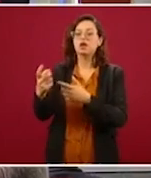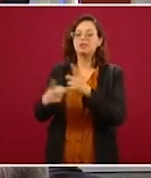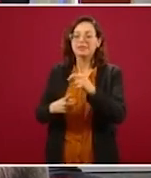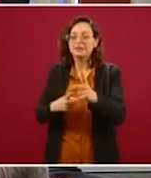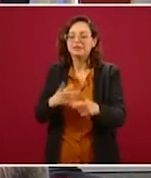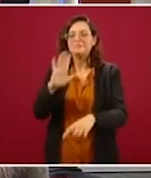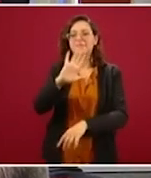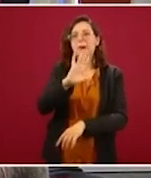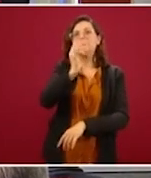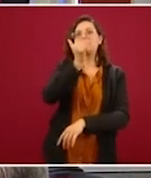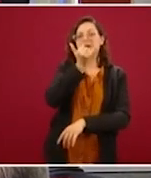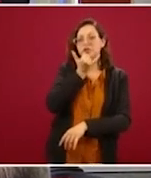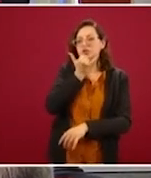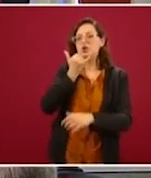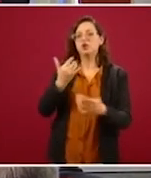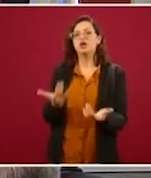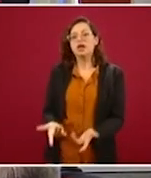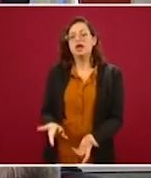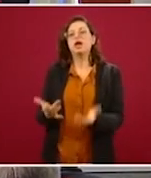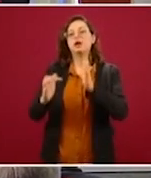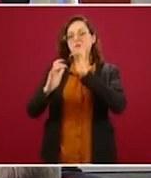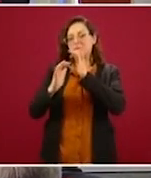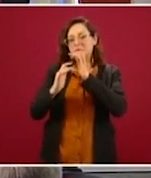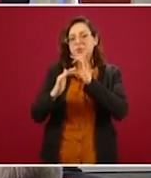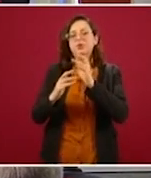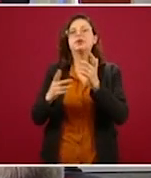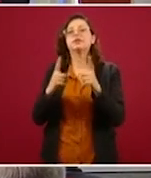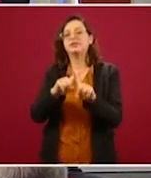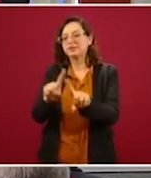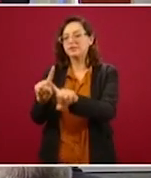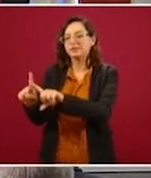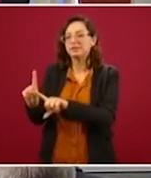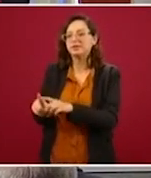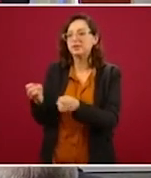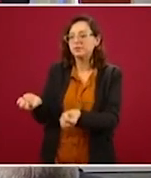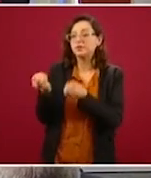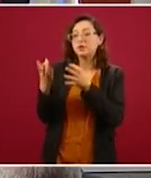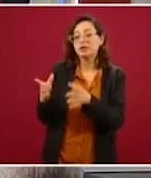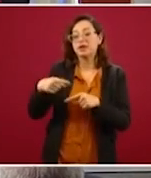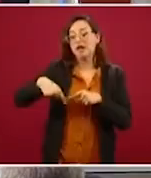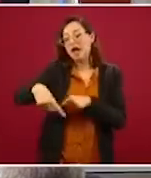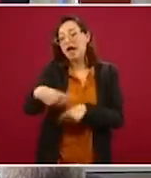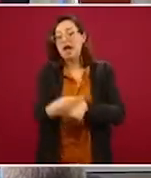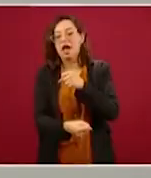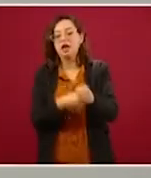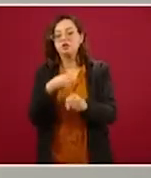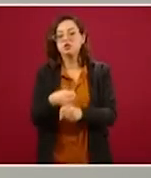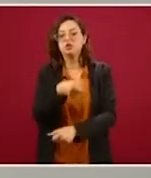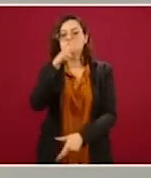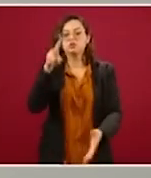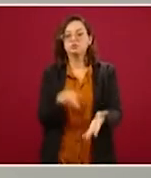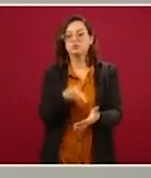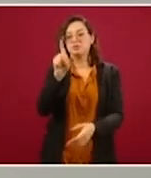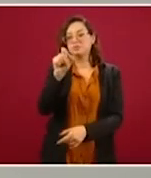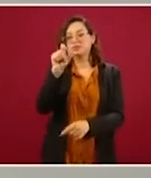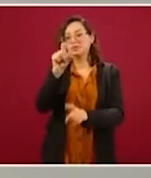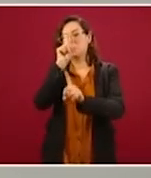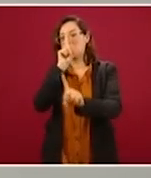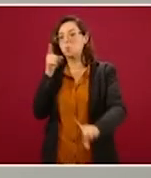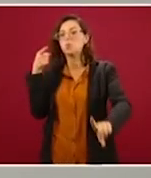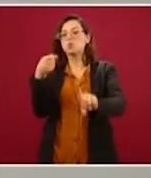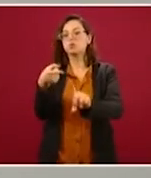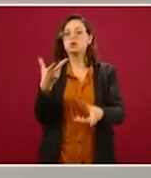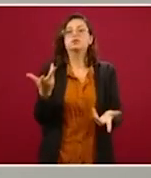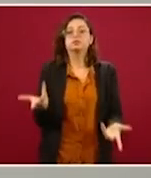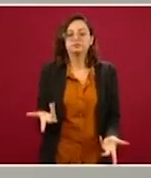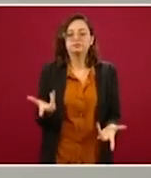instrumentos musicales, para orquestas de viento. Y bueno, en 2020 queremos superar la meta que nos planteamos en 2019. Queremos hacerlo